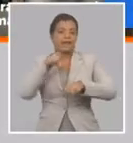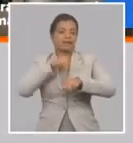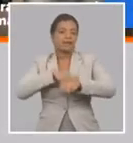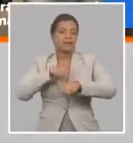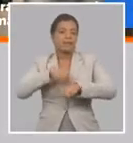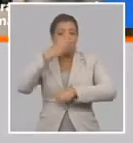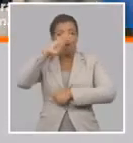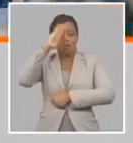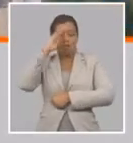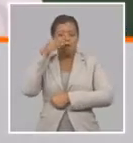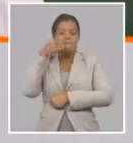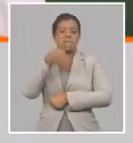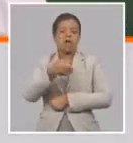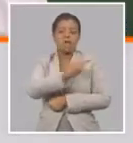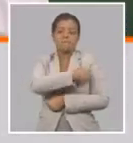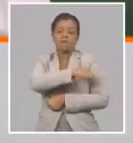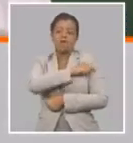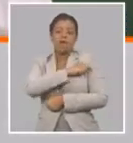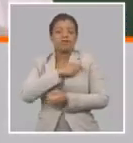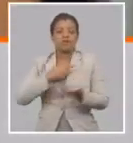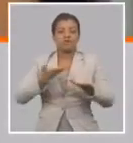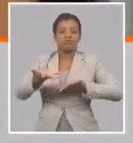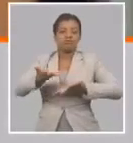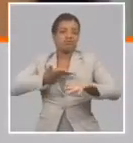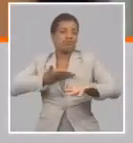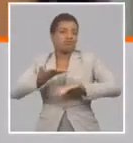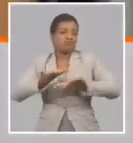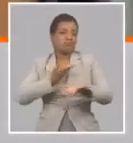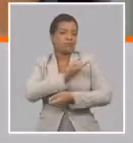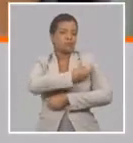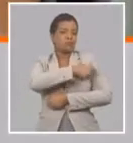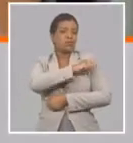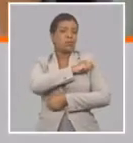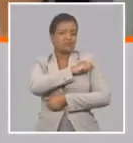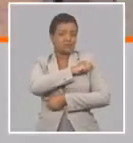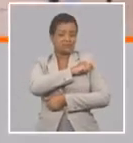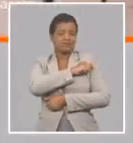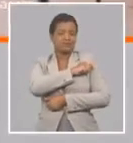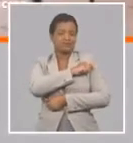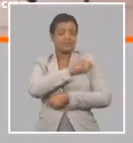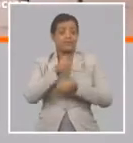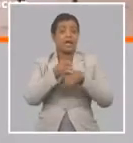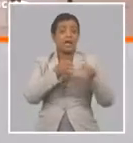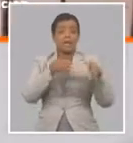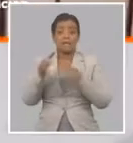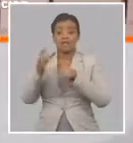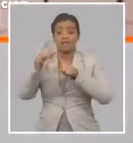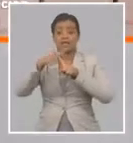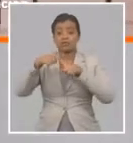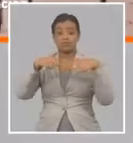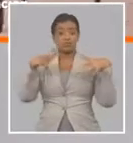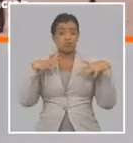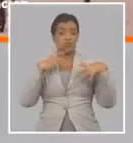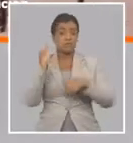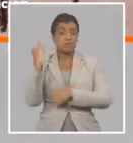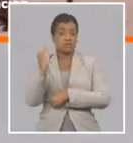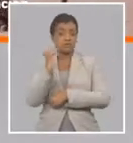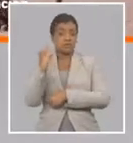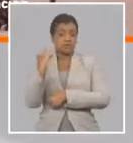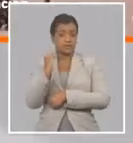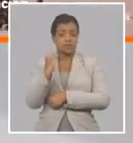van hacia la comunidad puesto que está también la parte del turismo internacional que estaremos haciendo una pequeña referencia a este tema